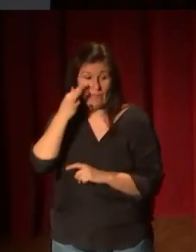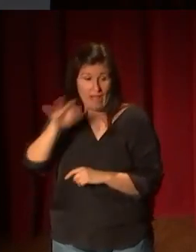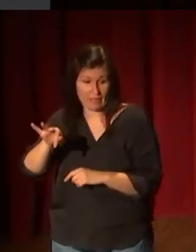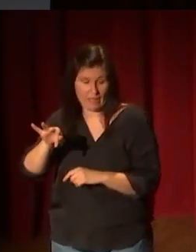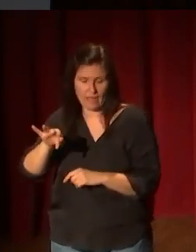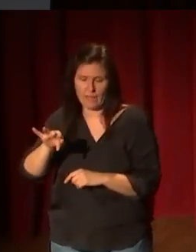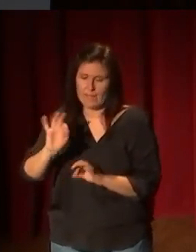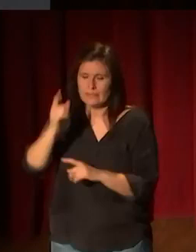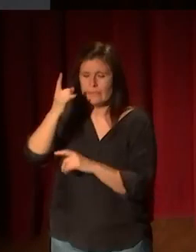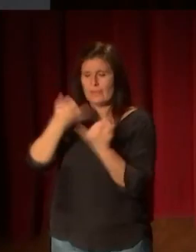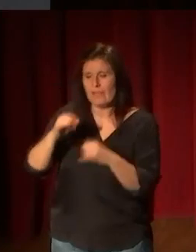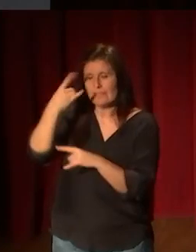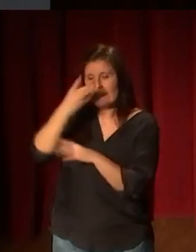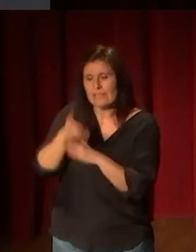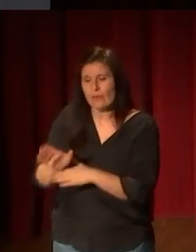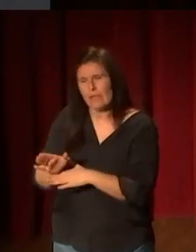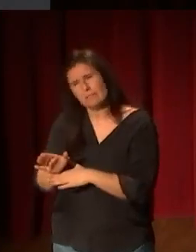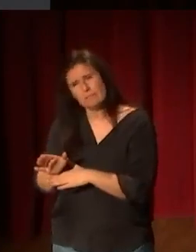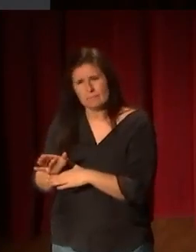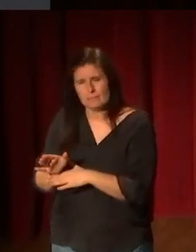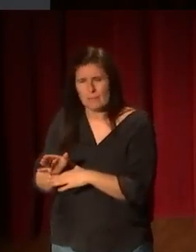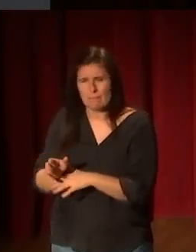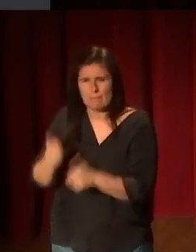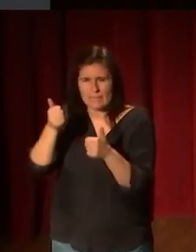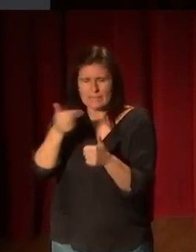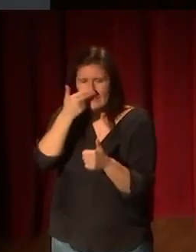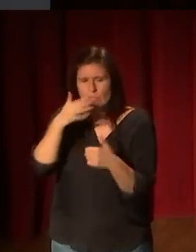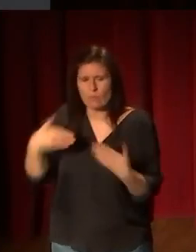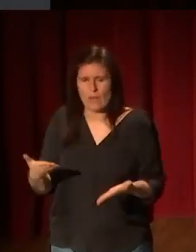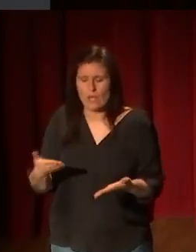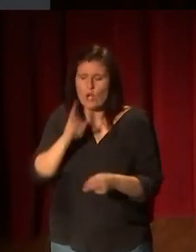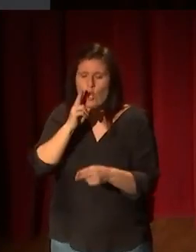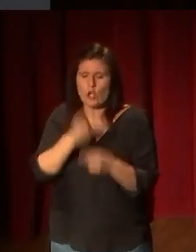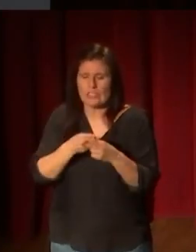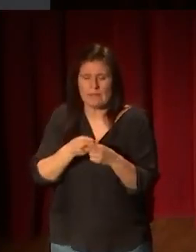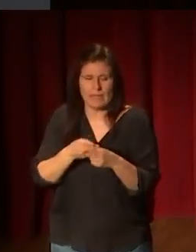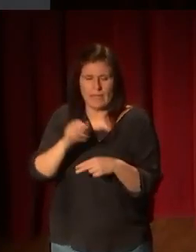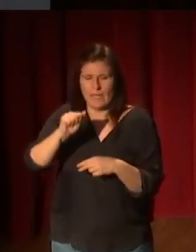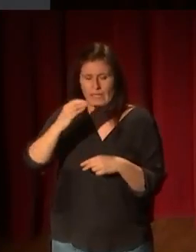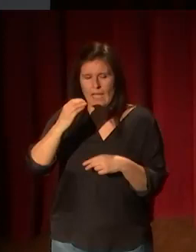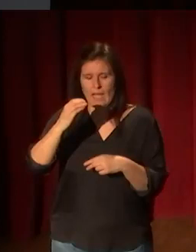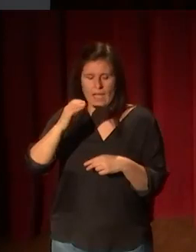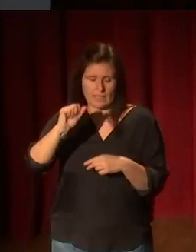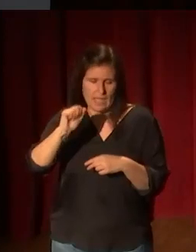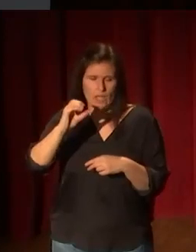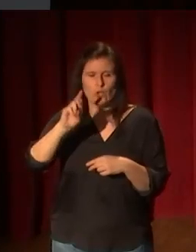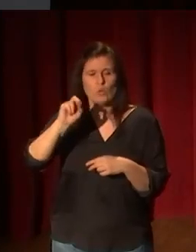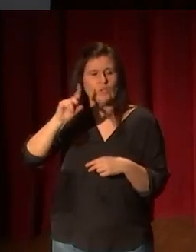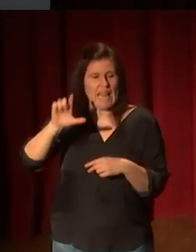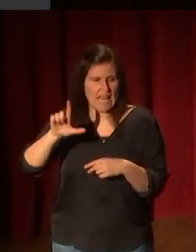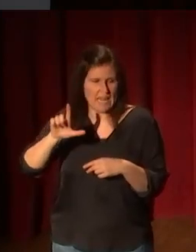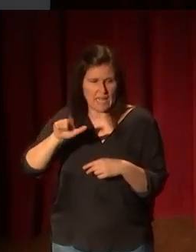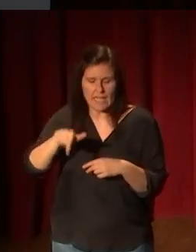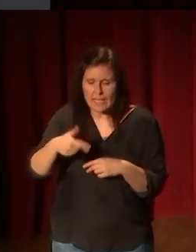fiestas taurinas las que tuvieron muchísimo más interés fueron los denominados carruseles eran fiestas ecuestres que